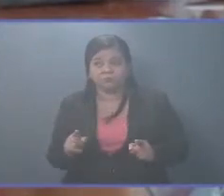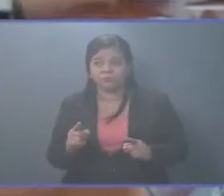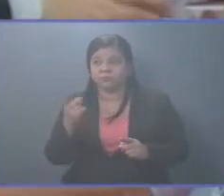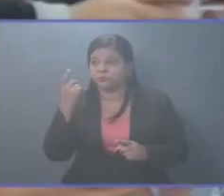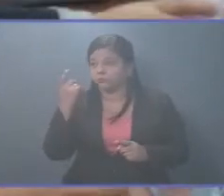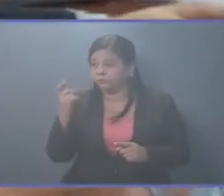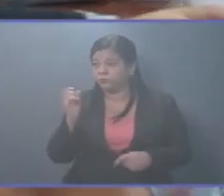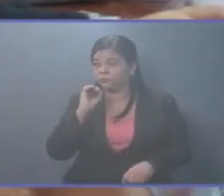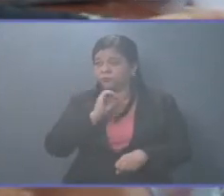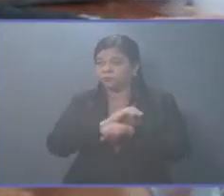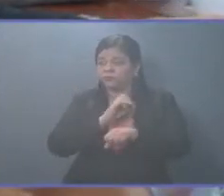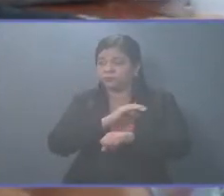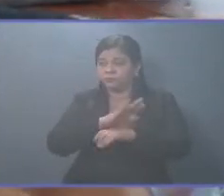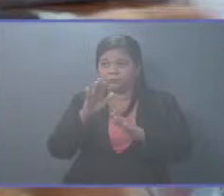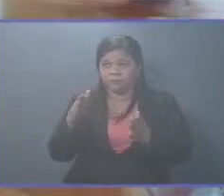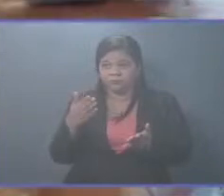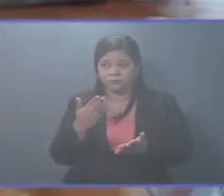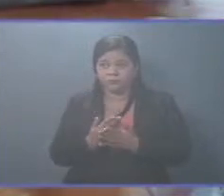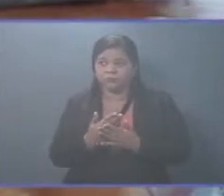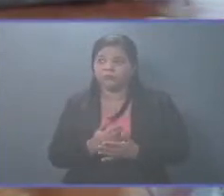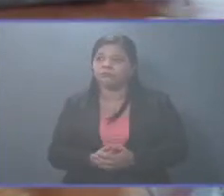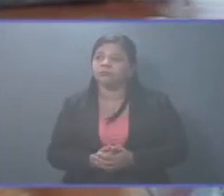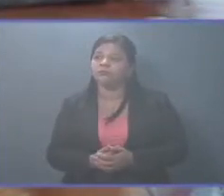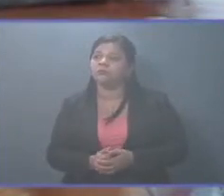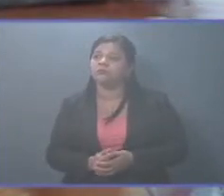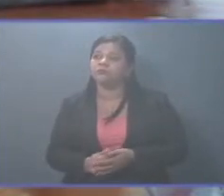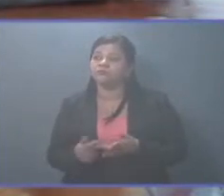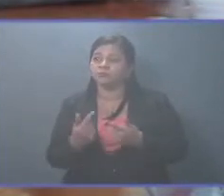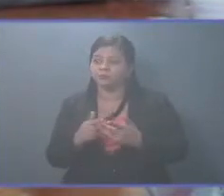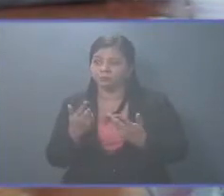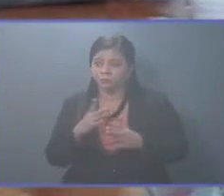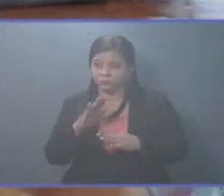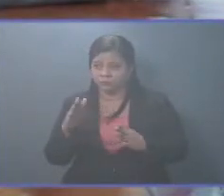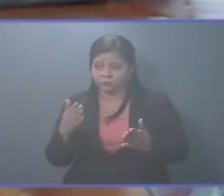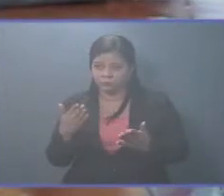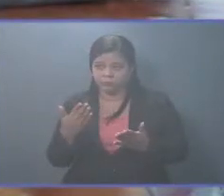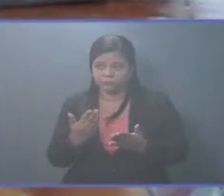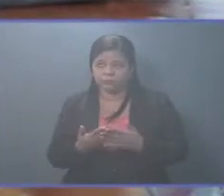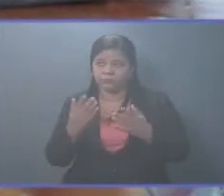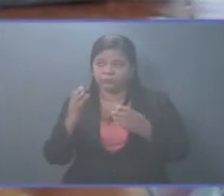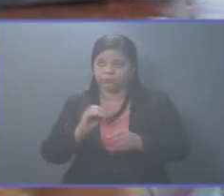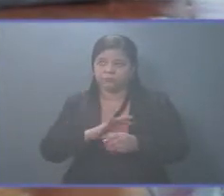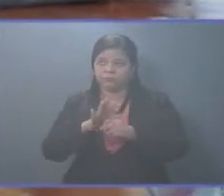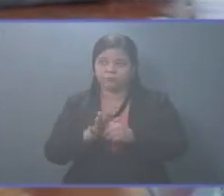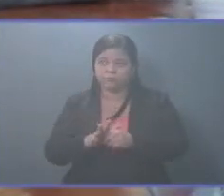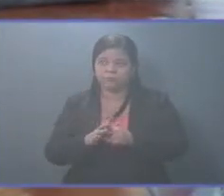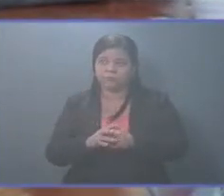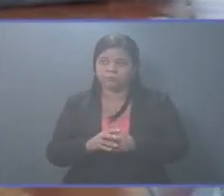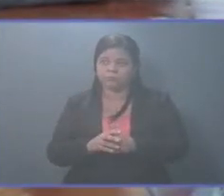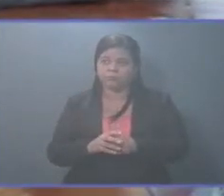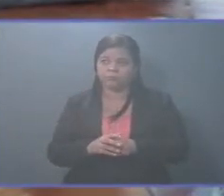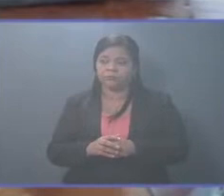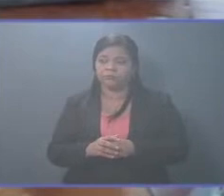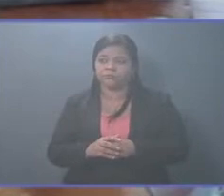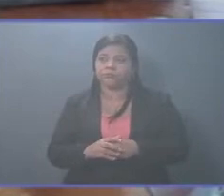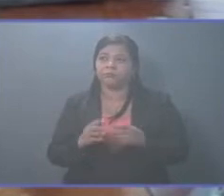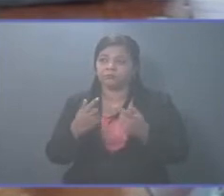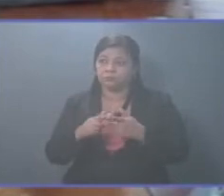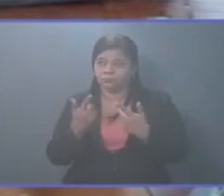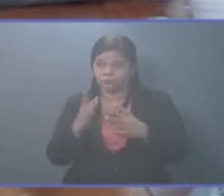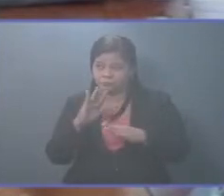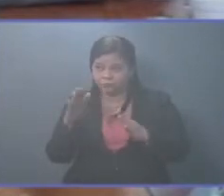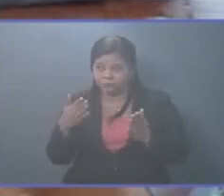a todos los puntos en el desarrollo de la implementación de COVID-19, ¿verdad? Ha sido más que todo